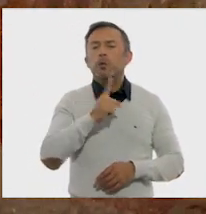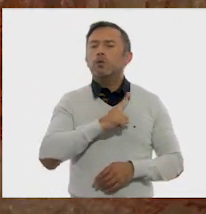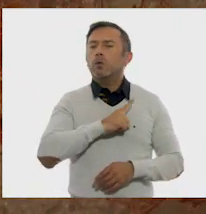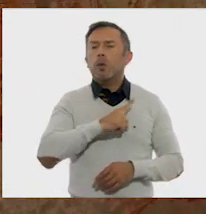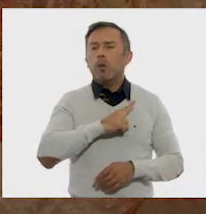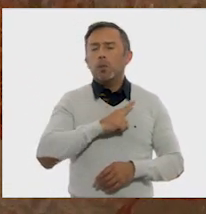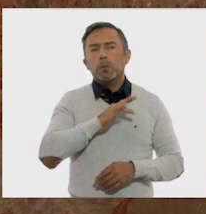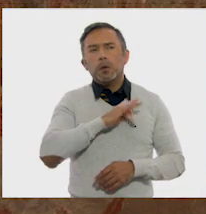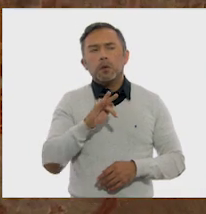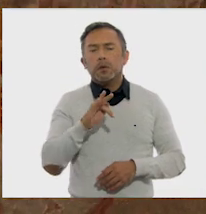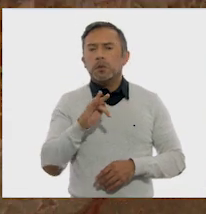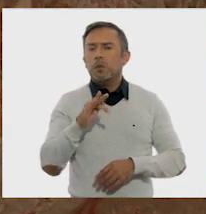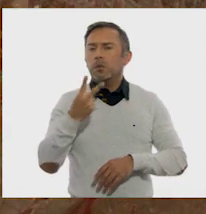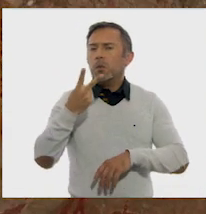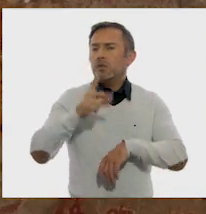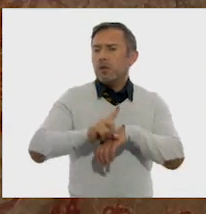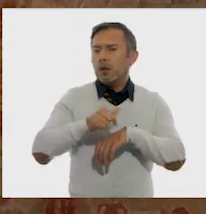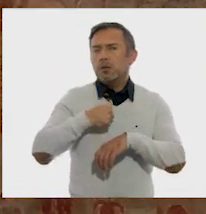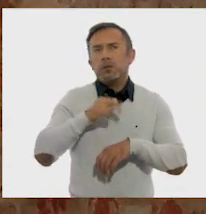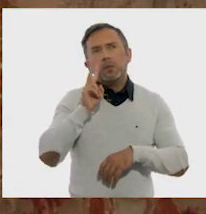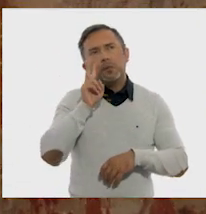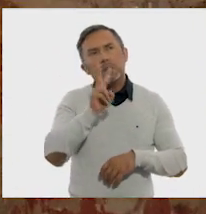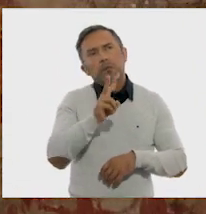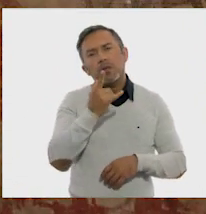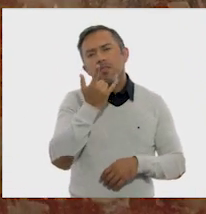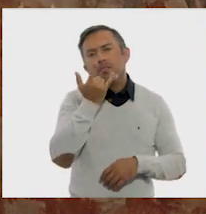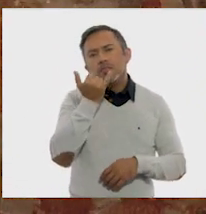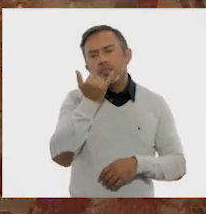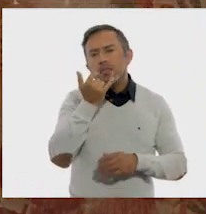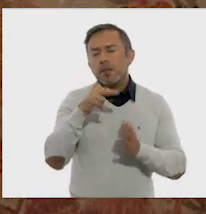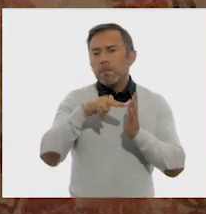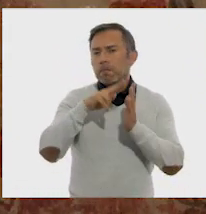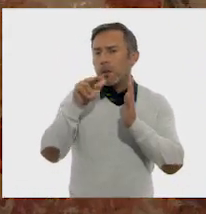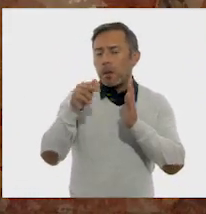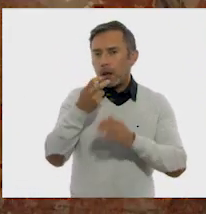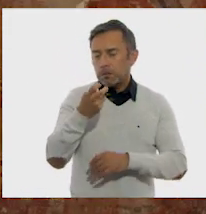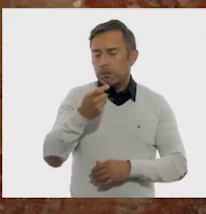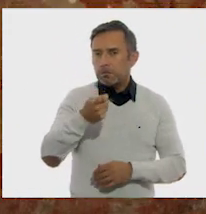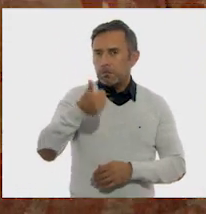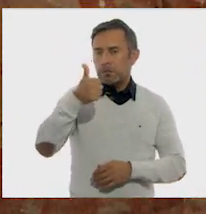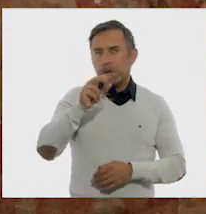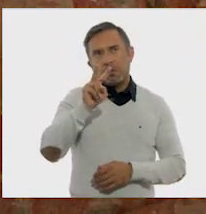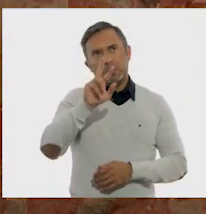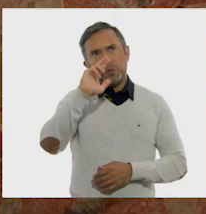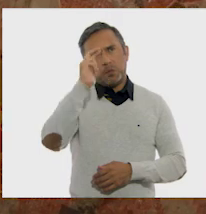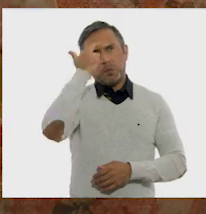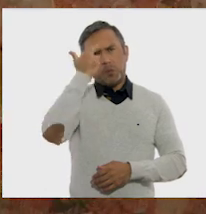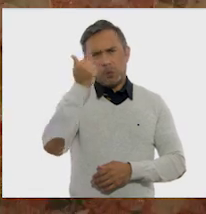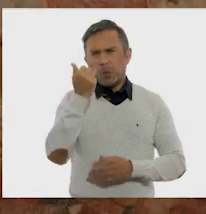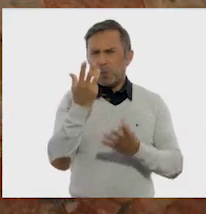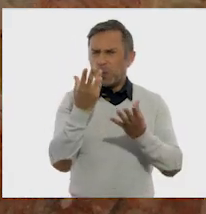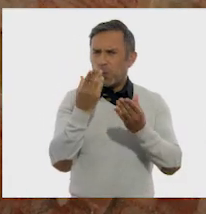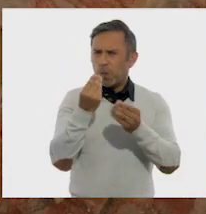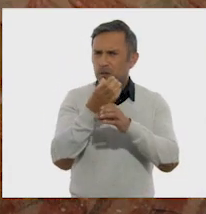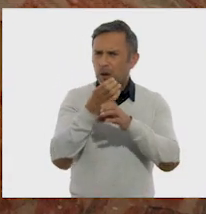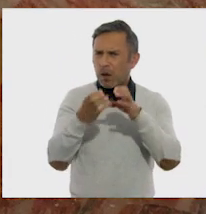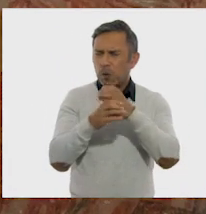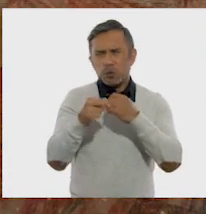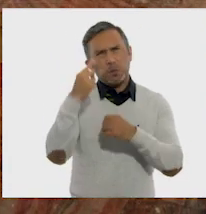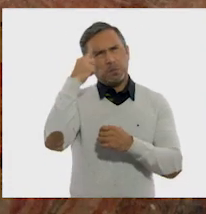los días por ahí. Unos 15 años más o menos de que vine la primera vez aquí. Me puse a pensar muchas cosas porque unas están bien altas